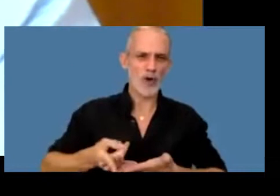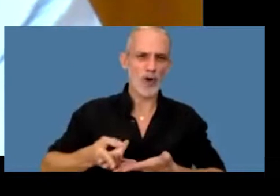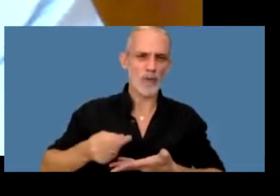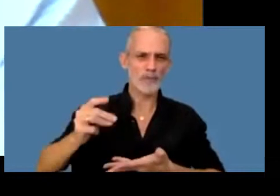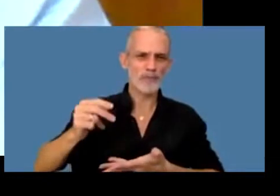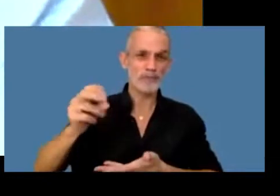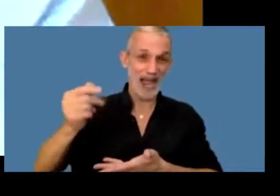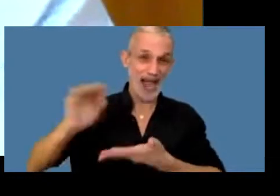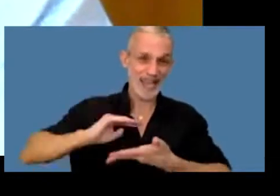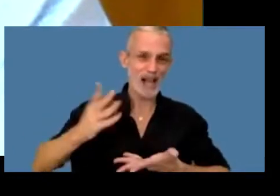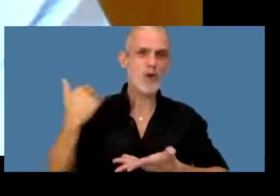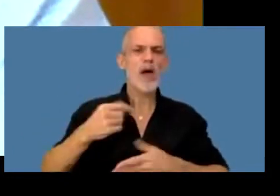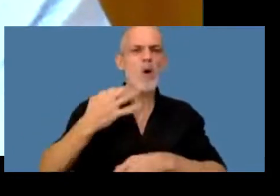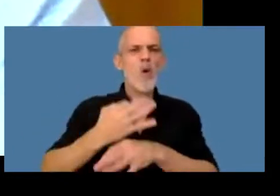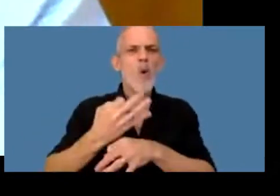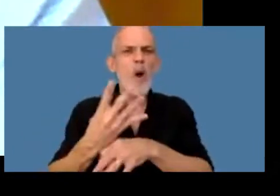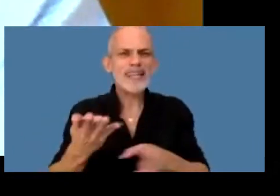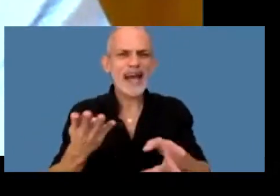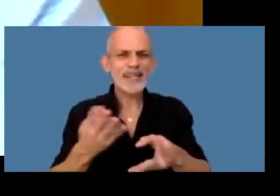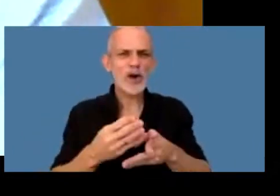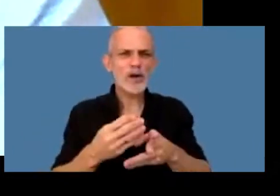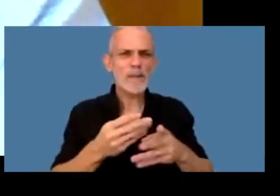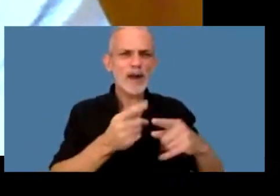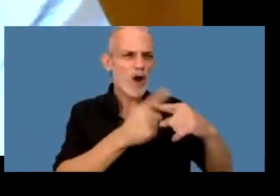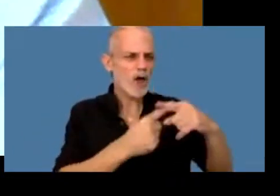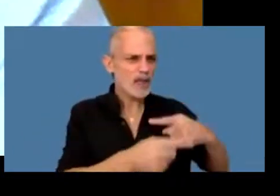de cuarta categoría y se liquida por lo devengado.